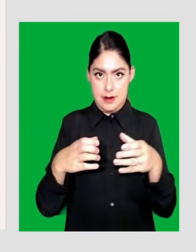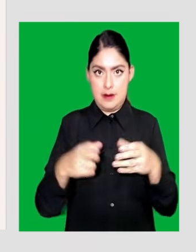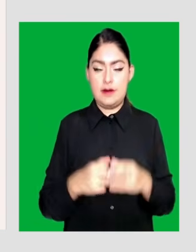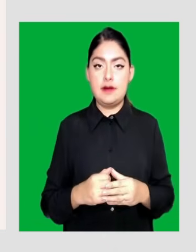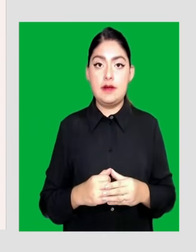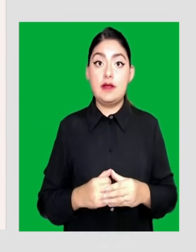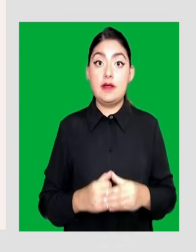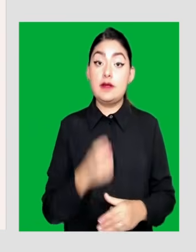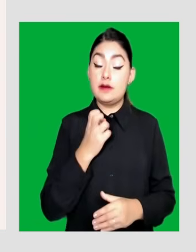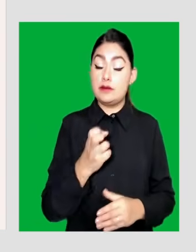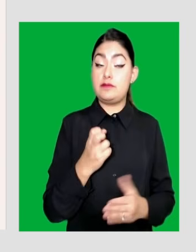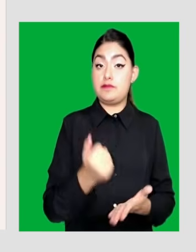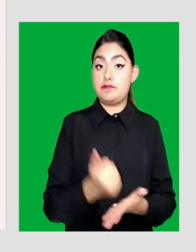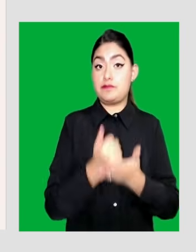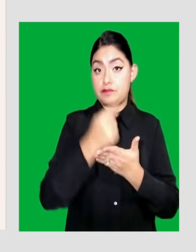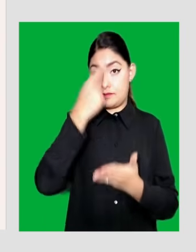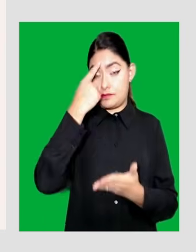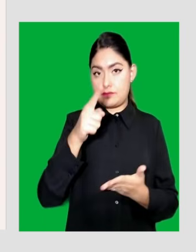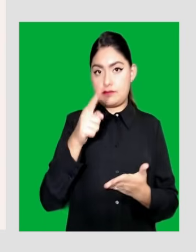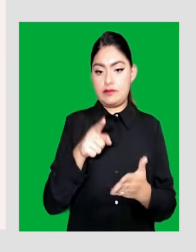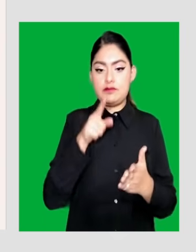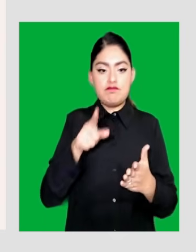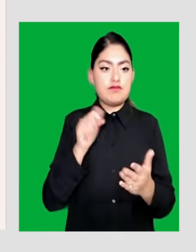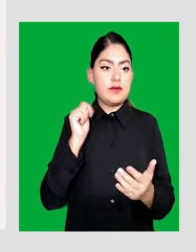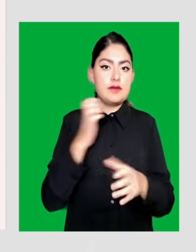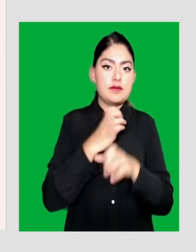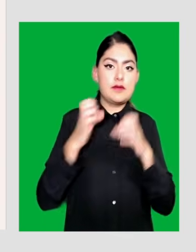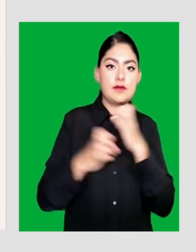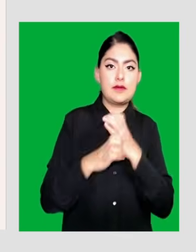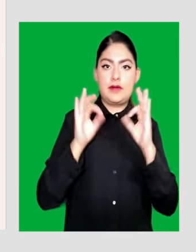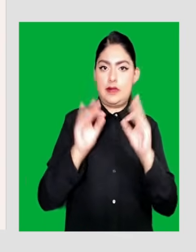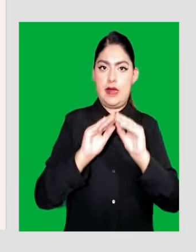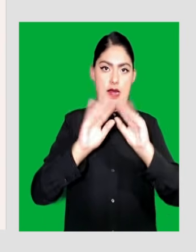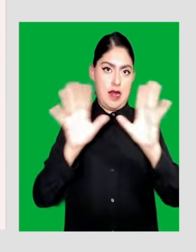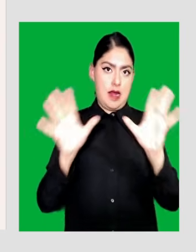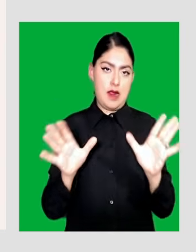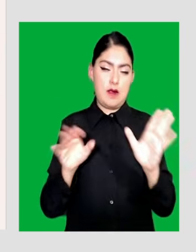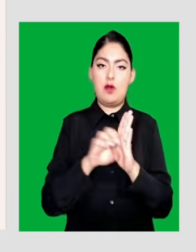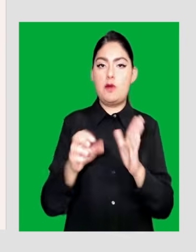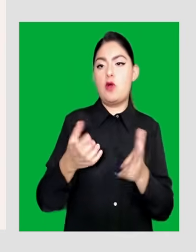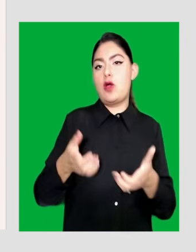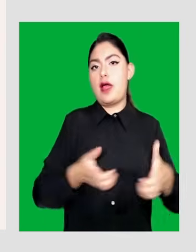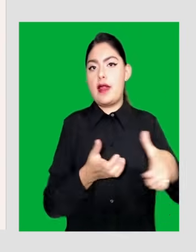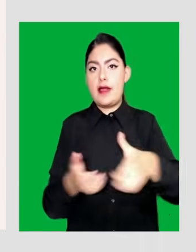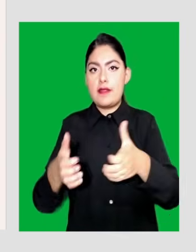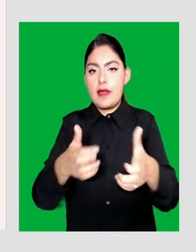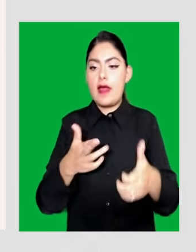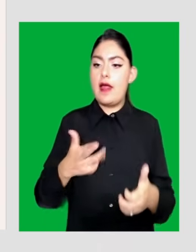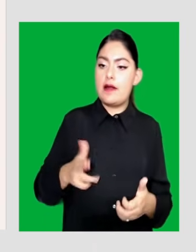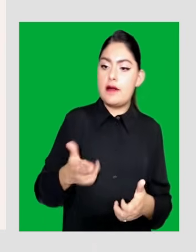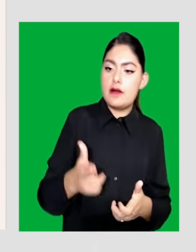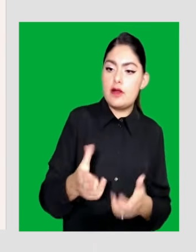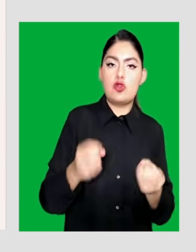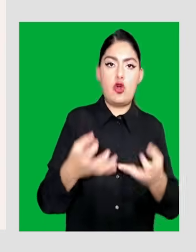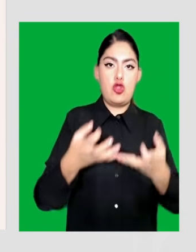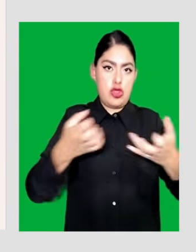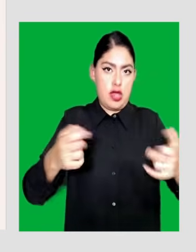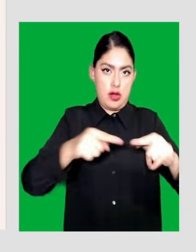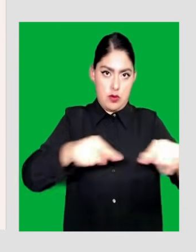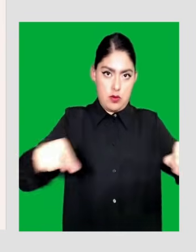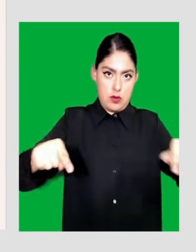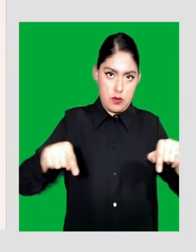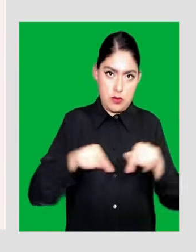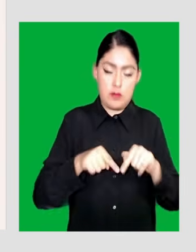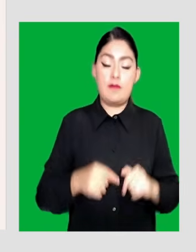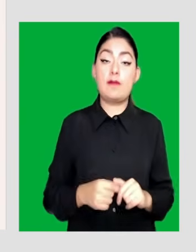línea cerrada alrededor del área, como dibujar con un contorno alrededor, y la otra es usando un conjunto de líneas